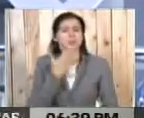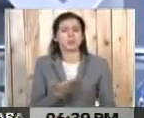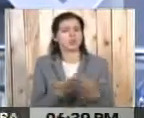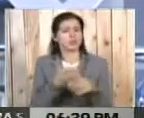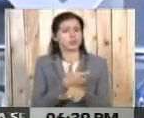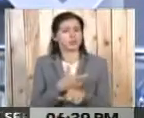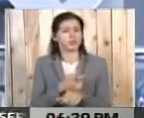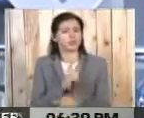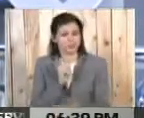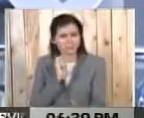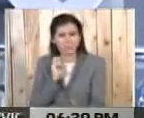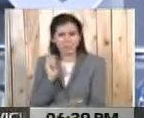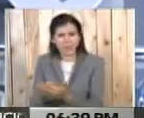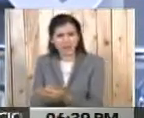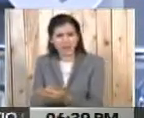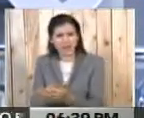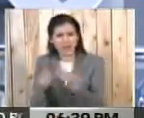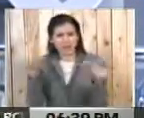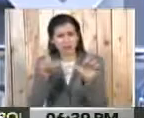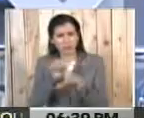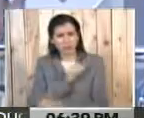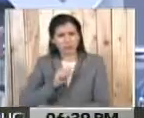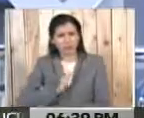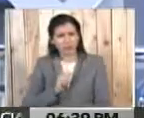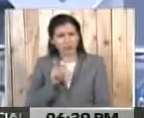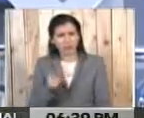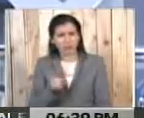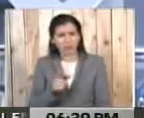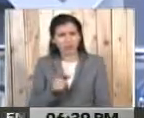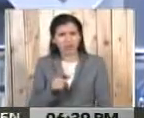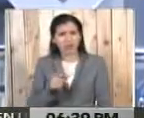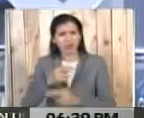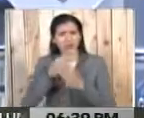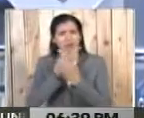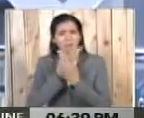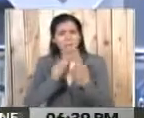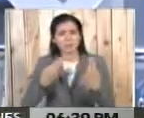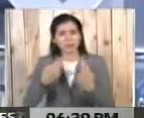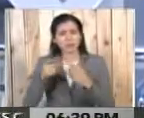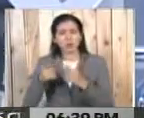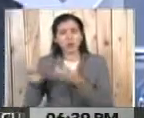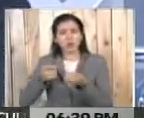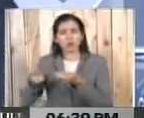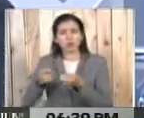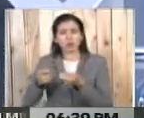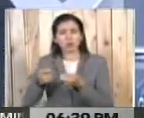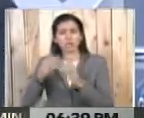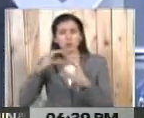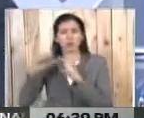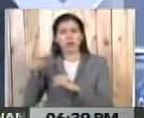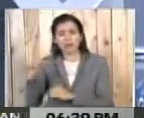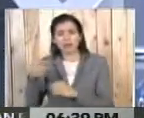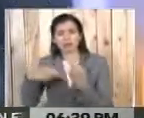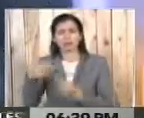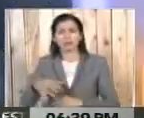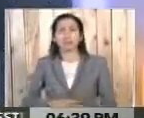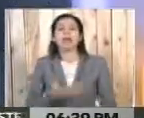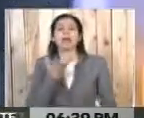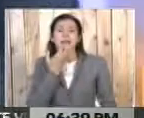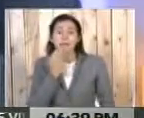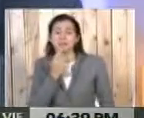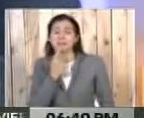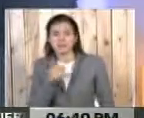debe pagar a los medios privados cuando realmente lo que existe es un veto comunicacional a la revolución bolivariana dentro de estos medios. Bueno, ellos dicen que si el